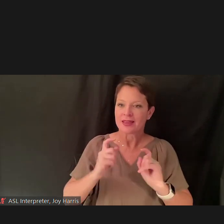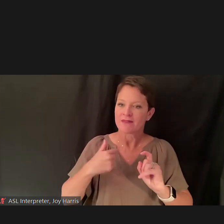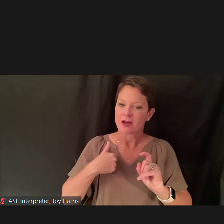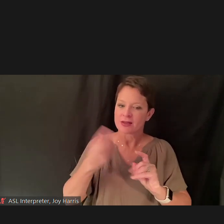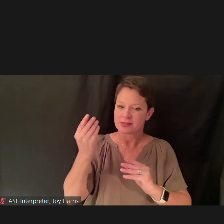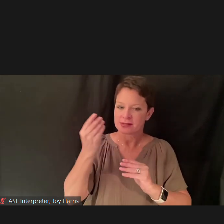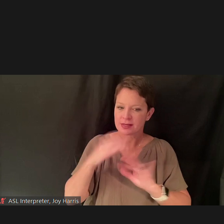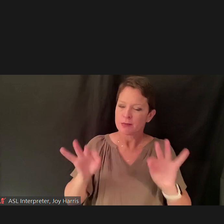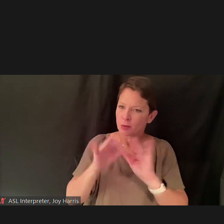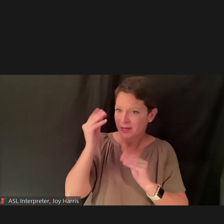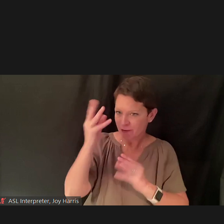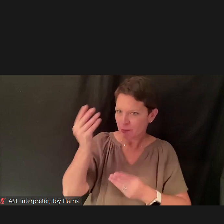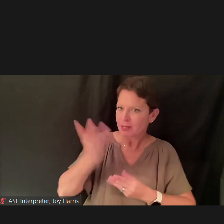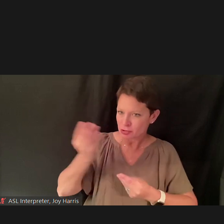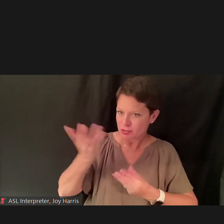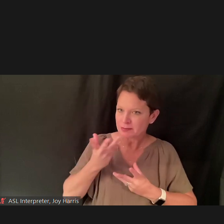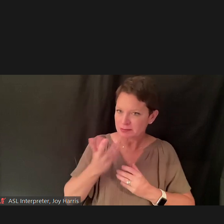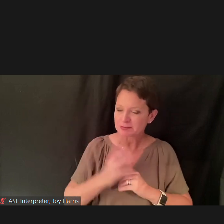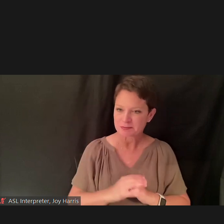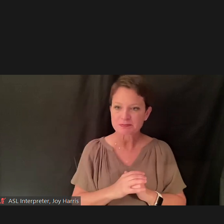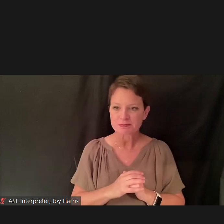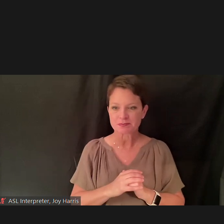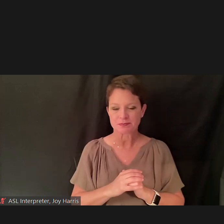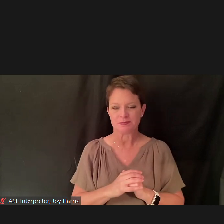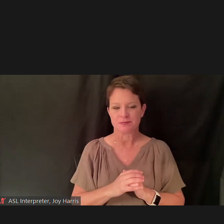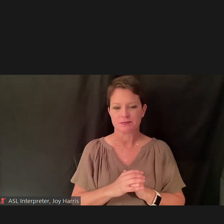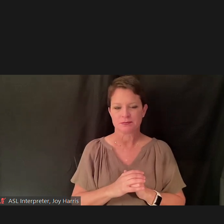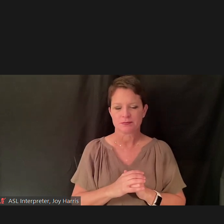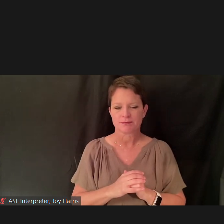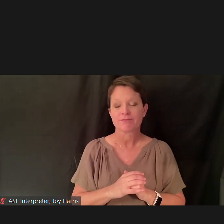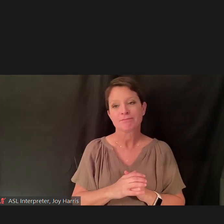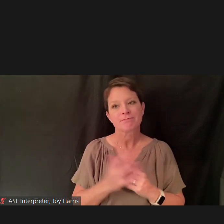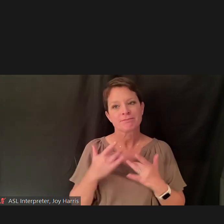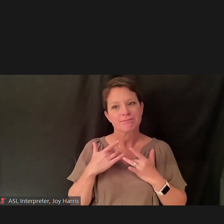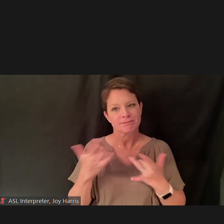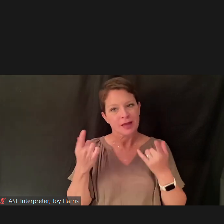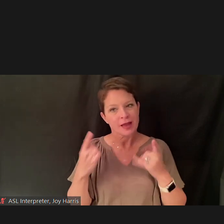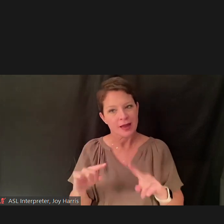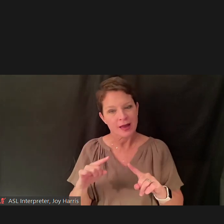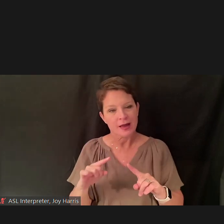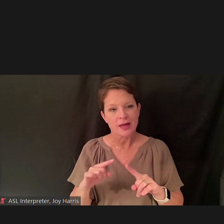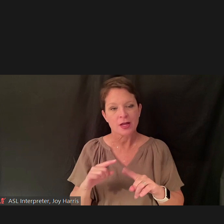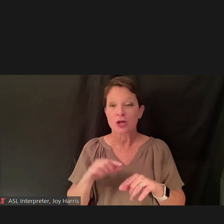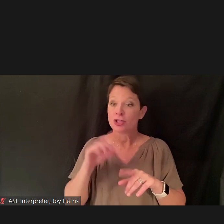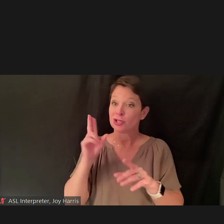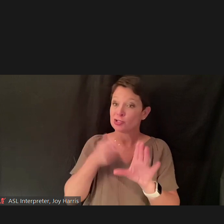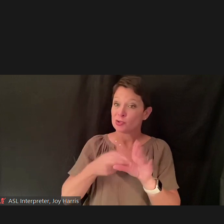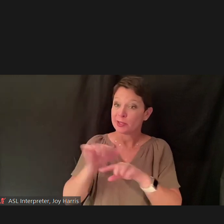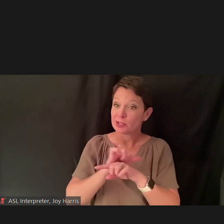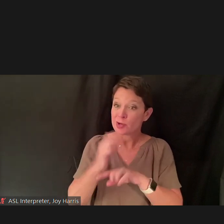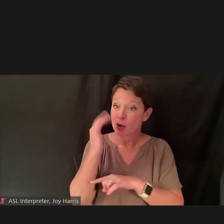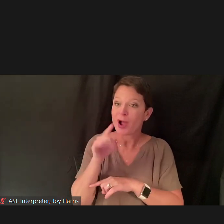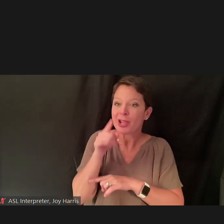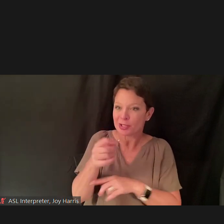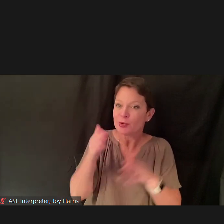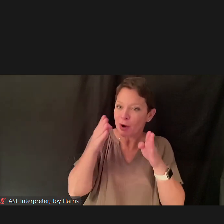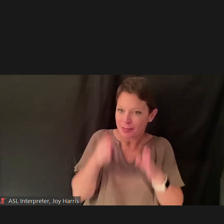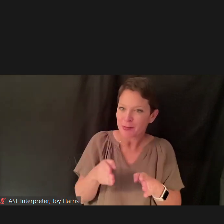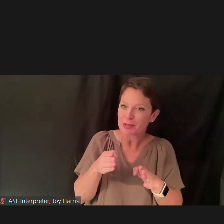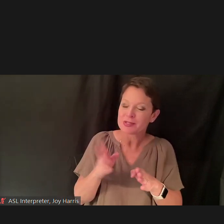actuamos information. y nos dan información importante. Chances are you're on this training because you're that person for